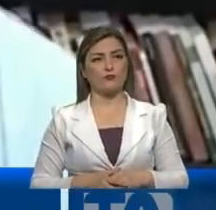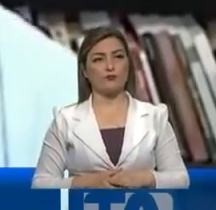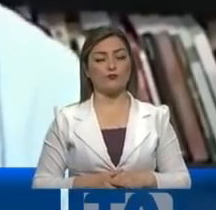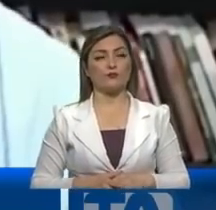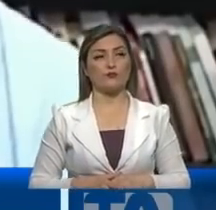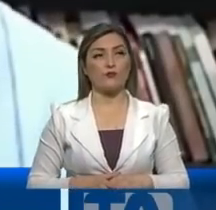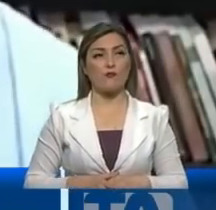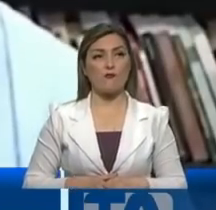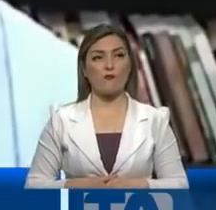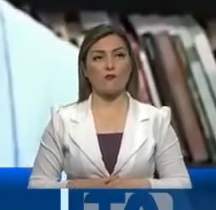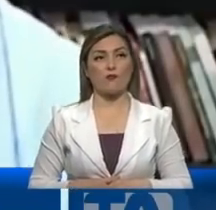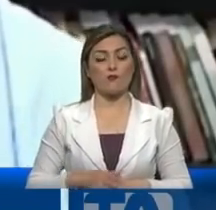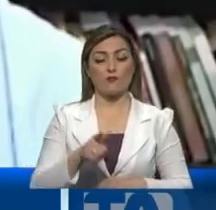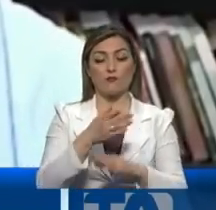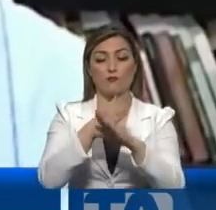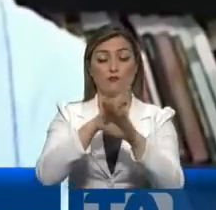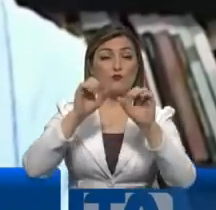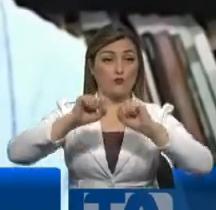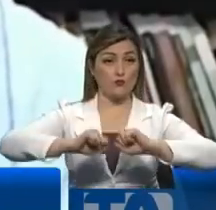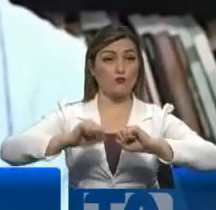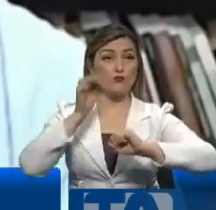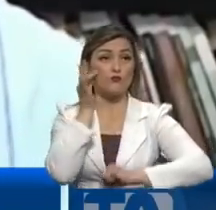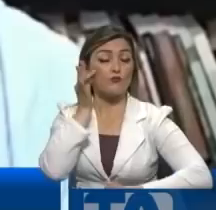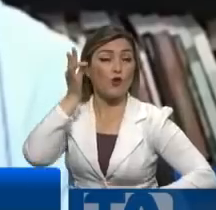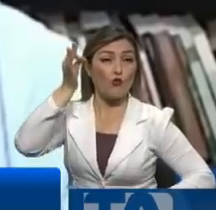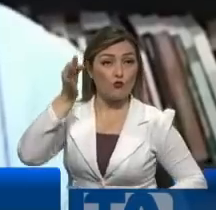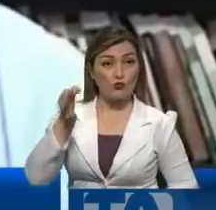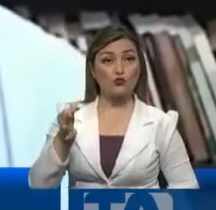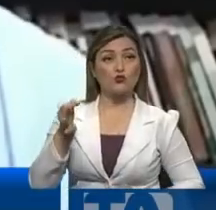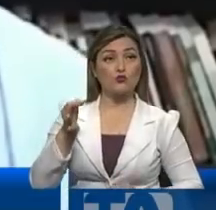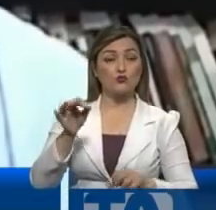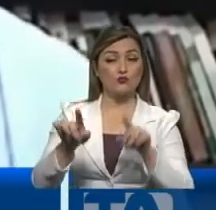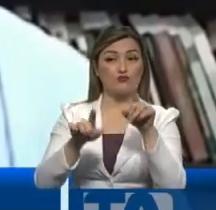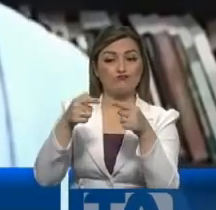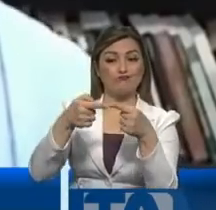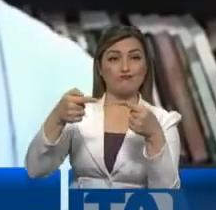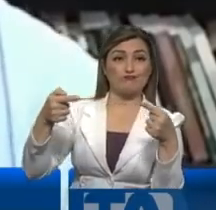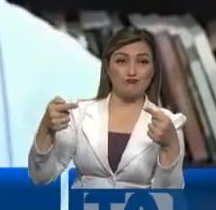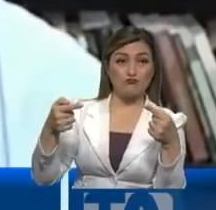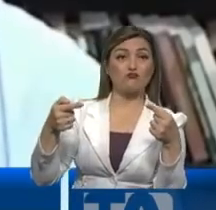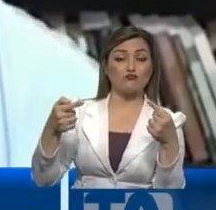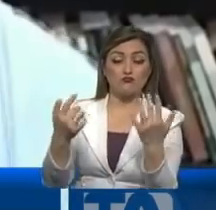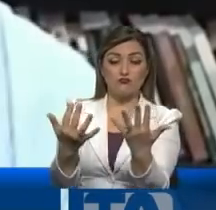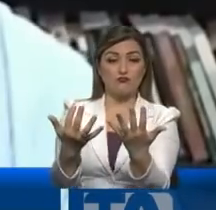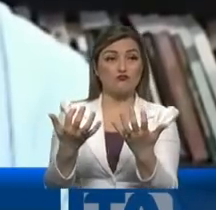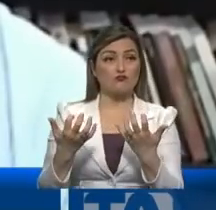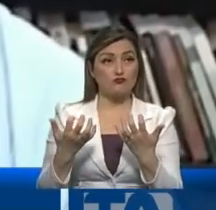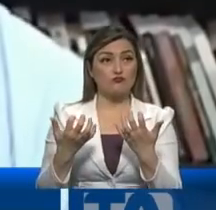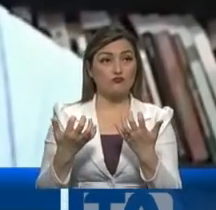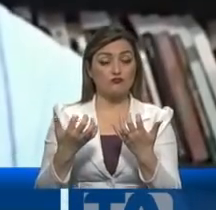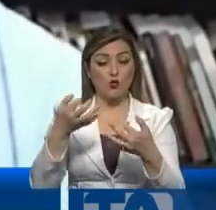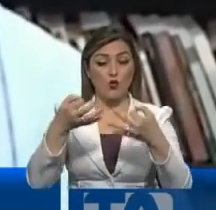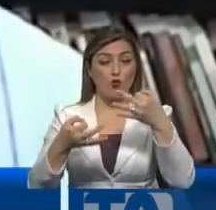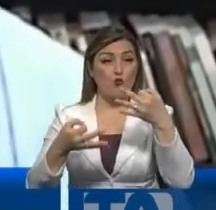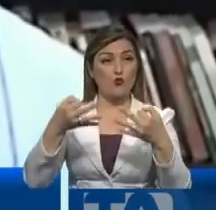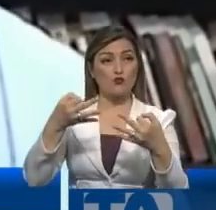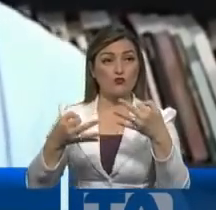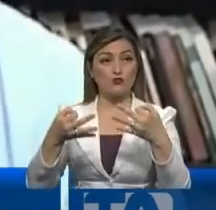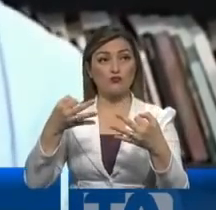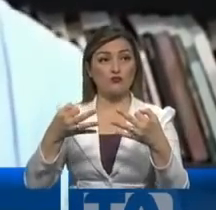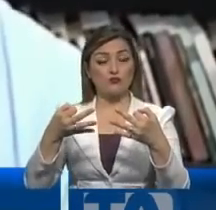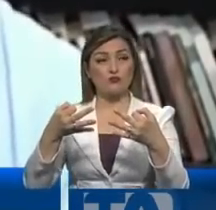podría bloquear a usted, de que en el futuro algún enemigo suyo quiera llevarlo a juicio